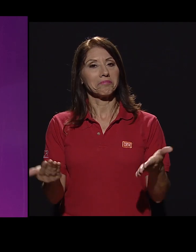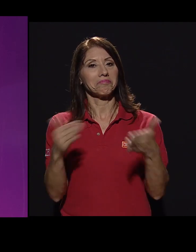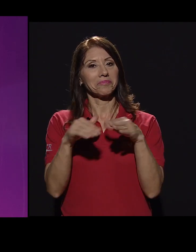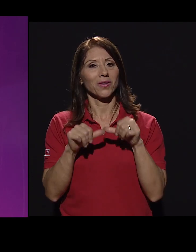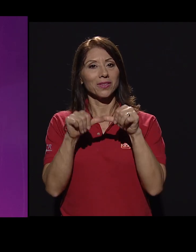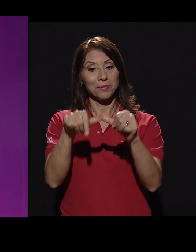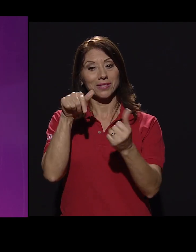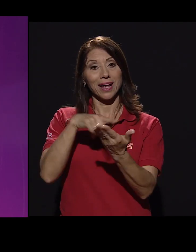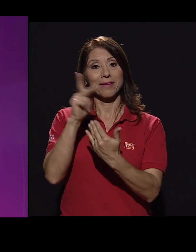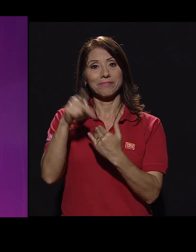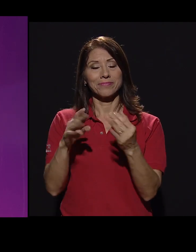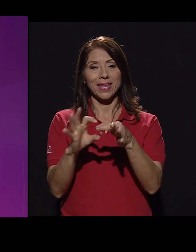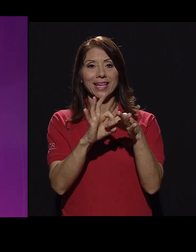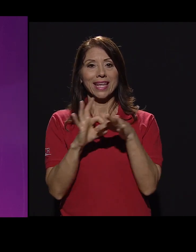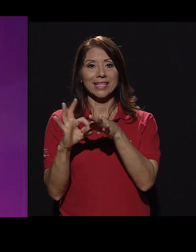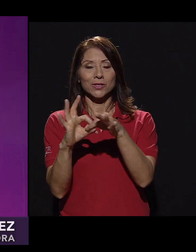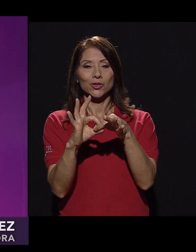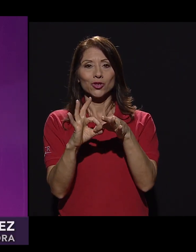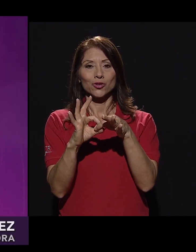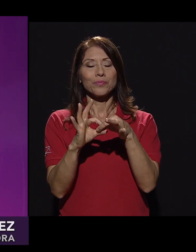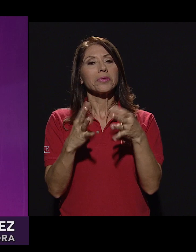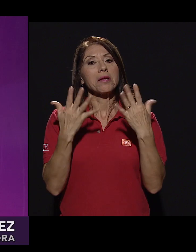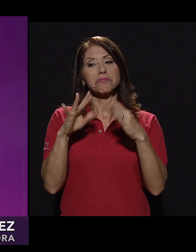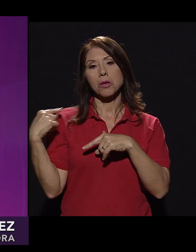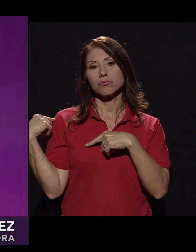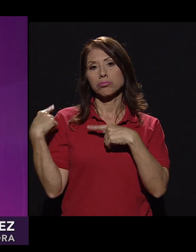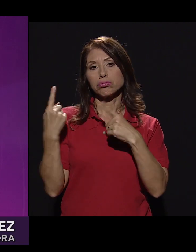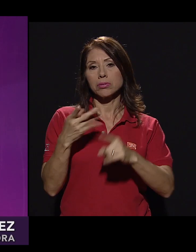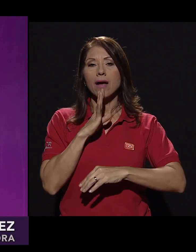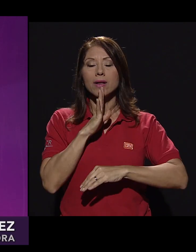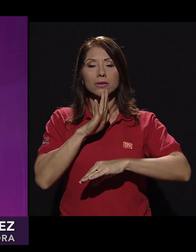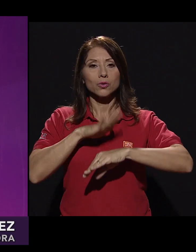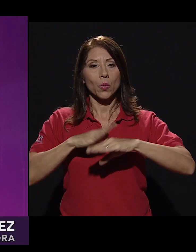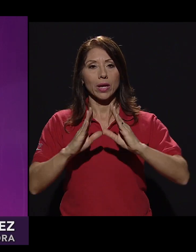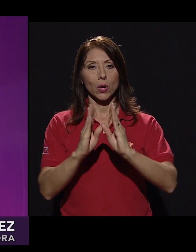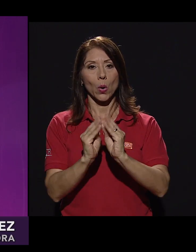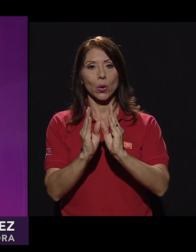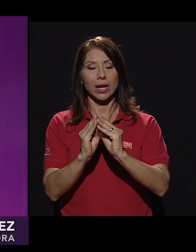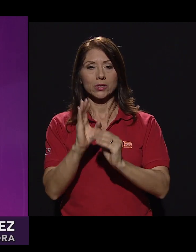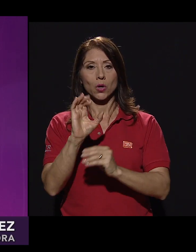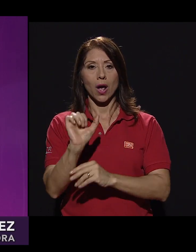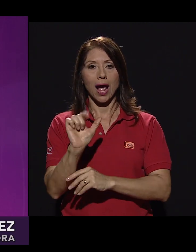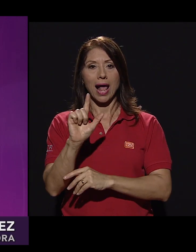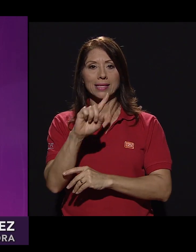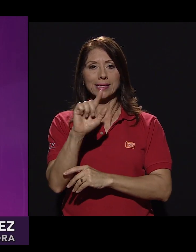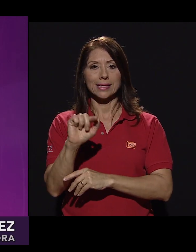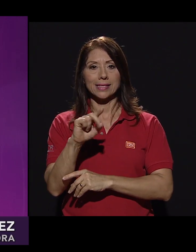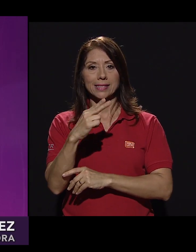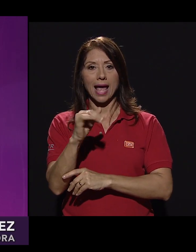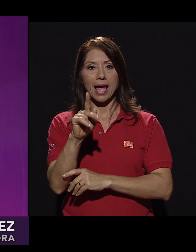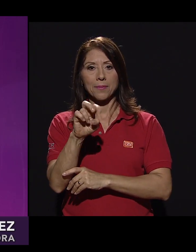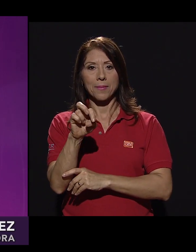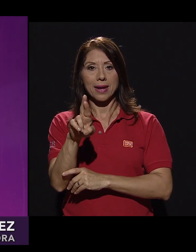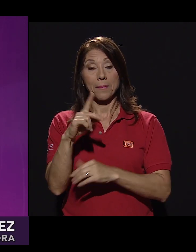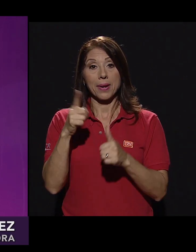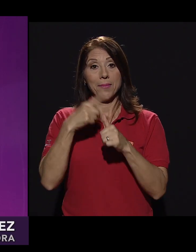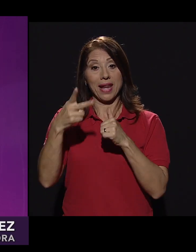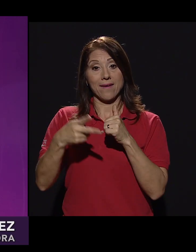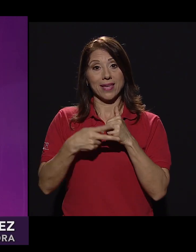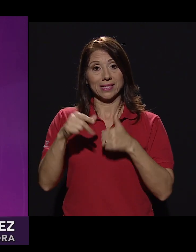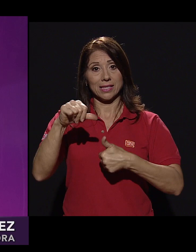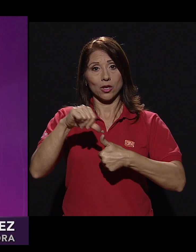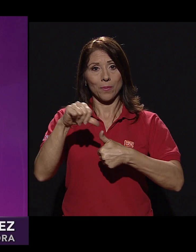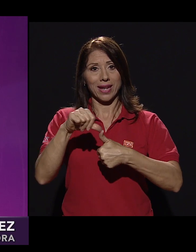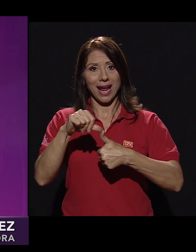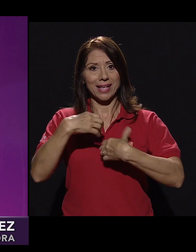Estamos de regreso Acá en Nexos Hemos venido conversando Sobre el Congreso De Alzheimer Por primera vez En Centroamérica Se va a